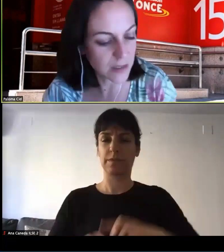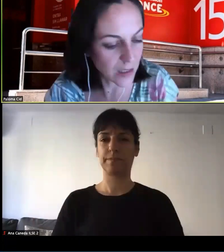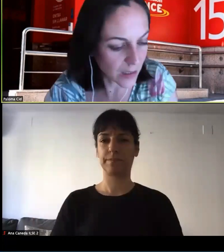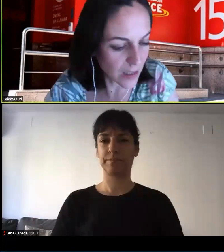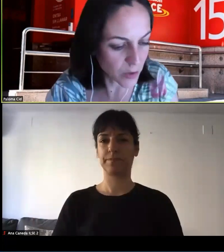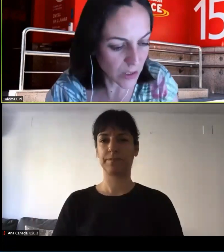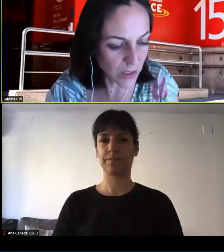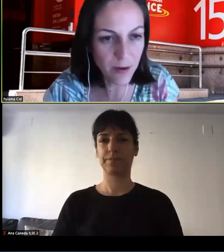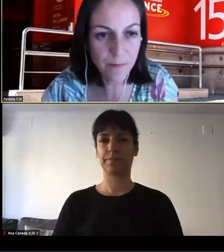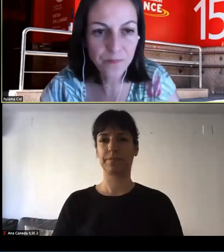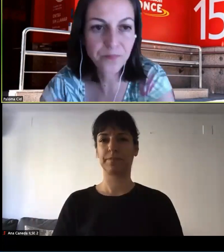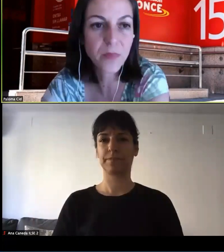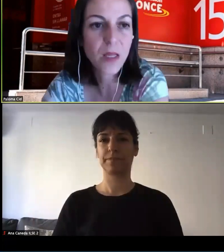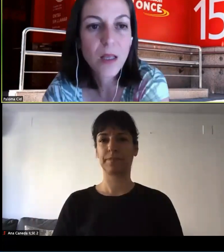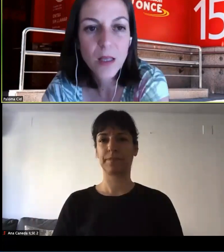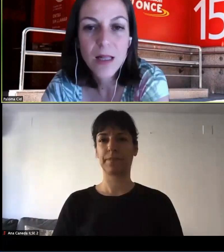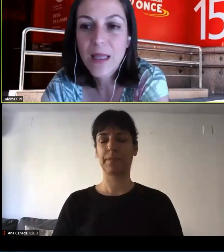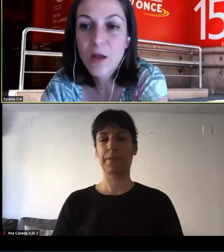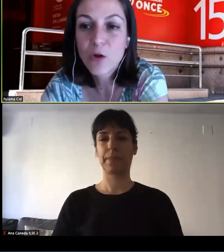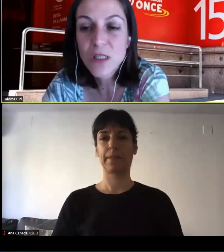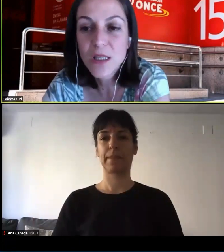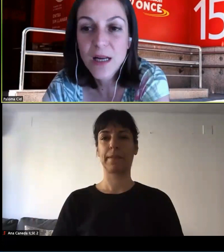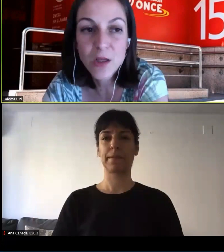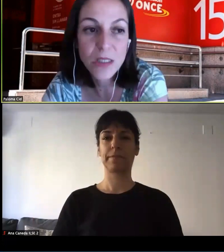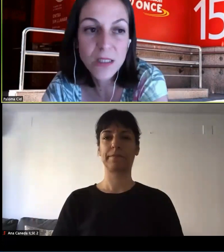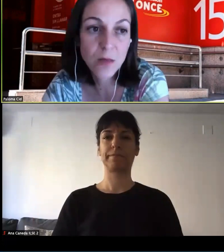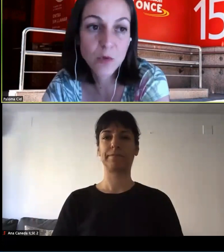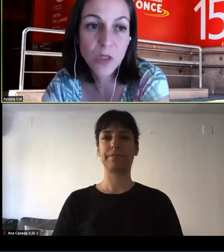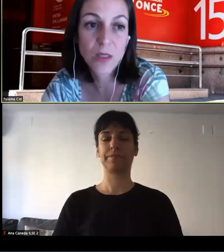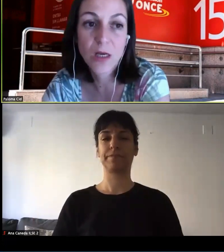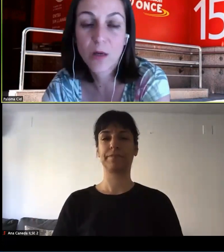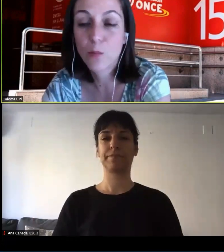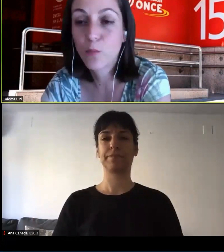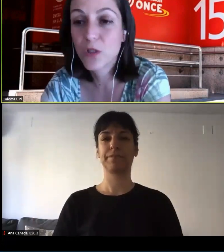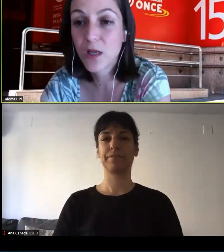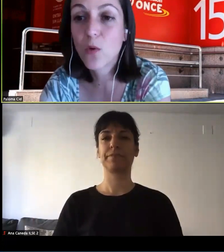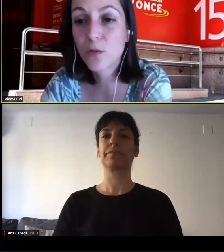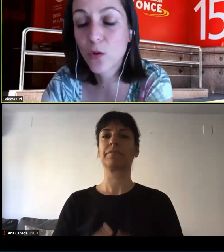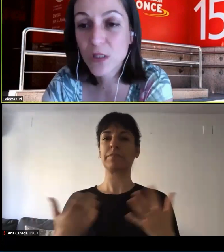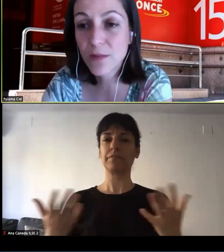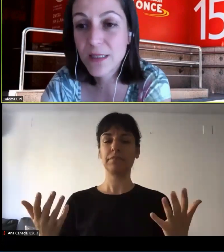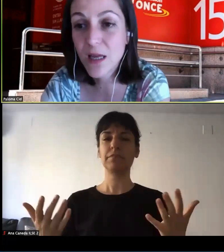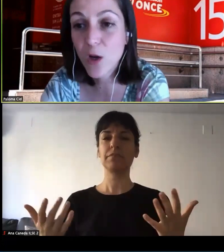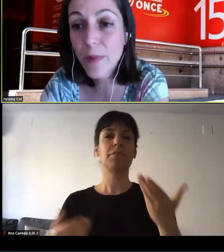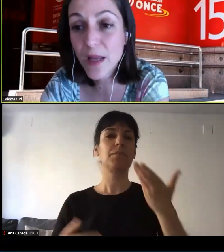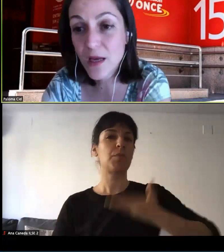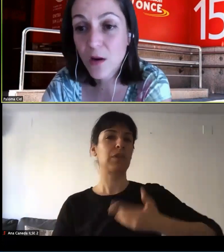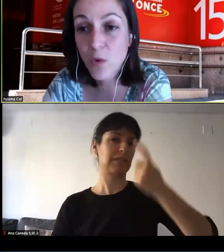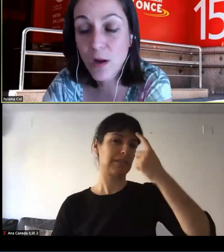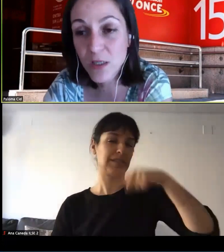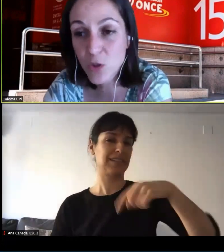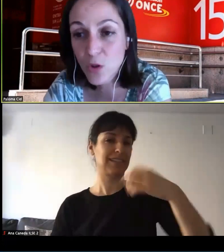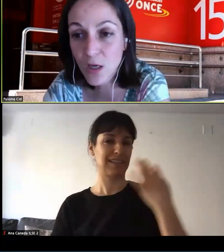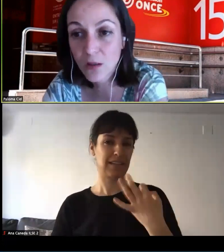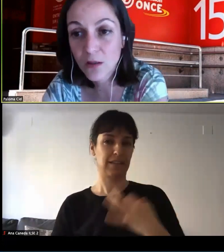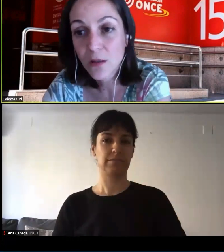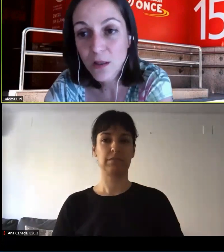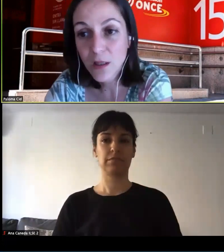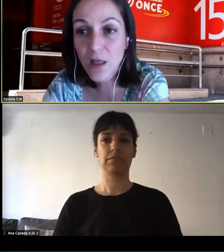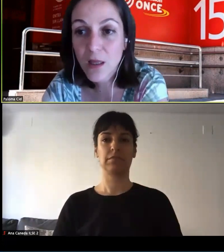la siguiente diapositiva. ¿Qué consideraciones tenemos que tener? Pues que si vais a acompañar a una